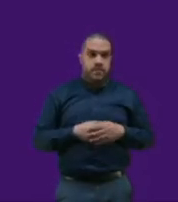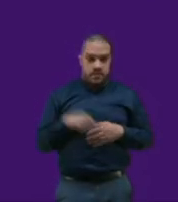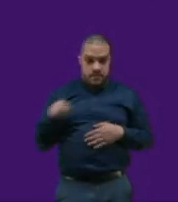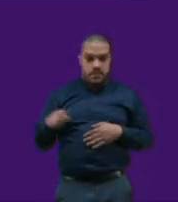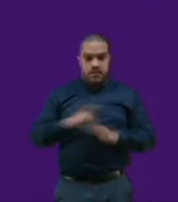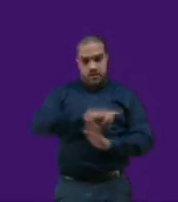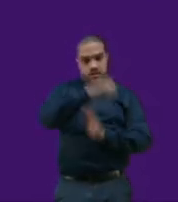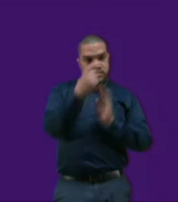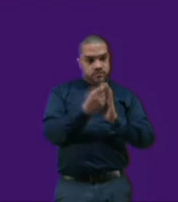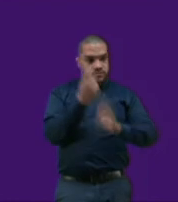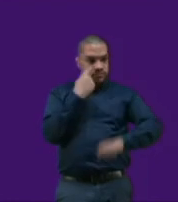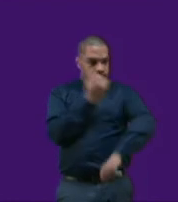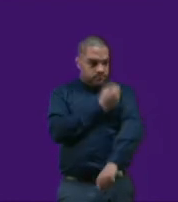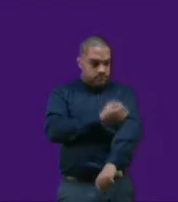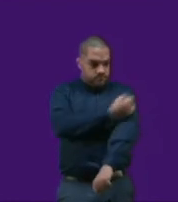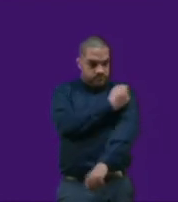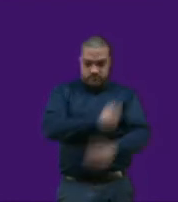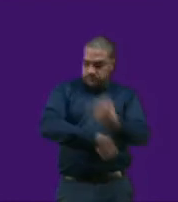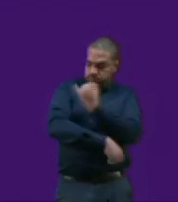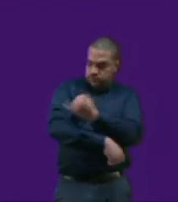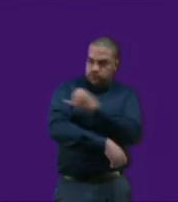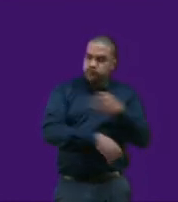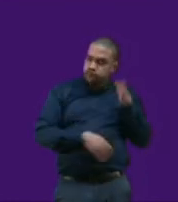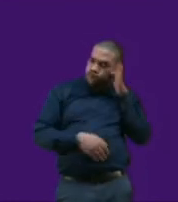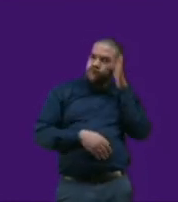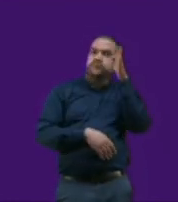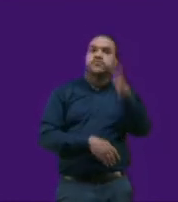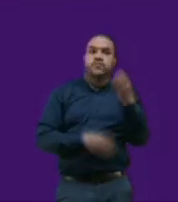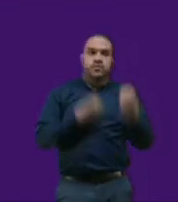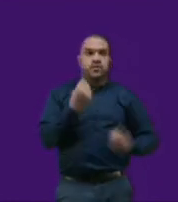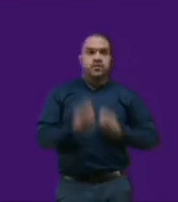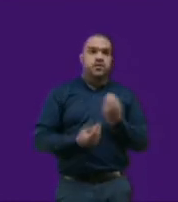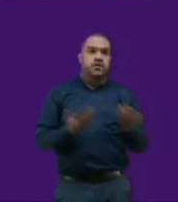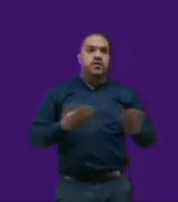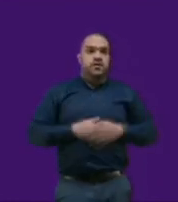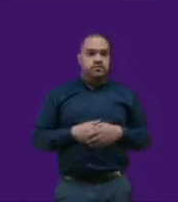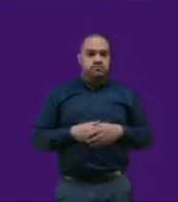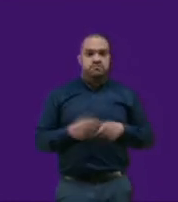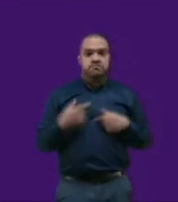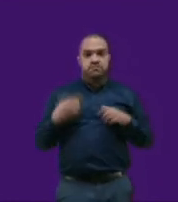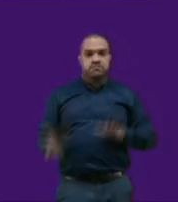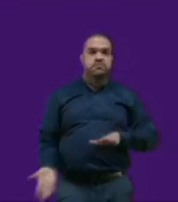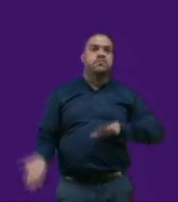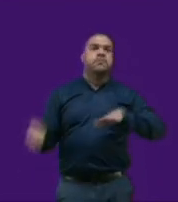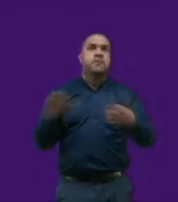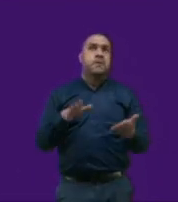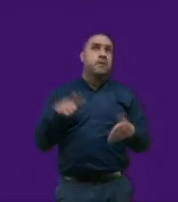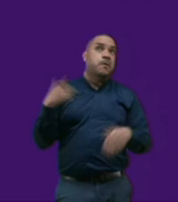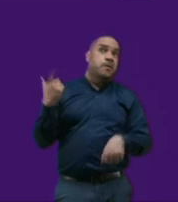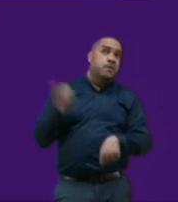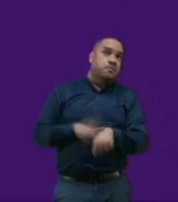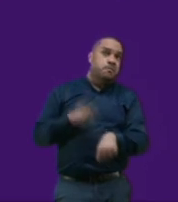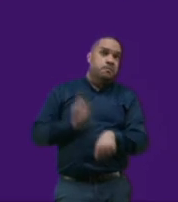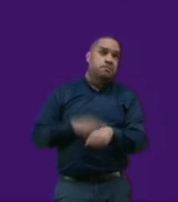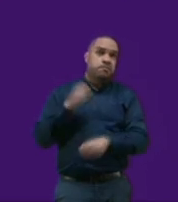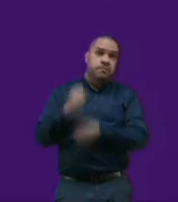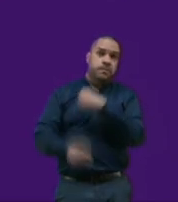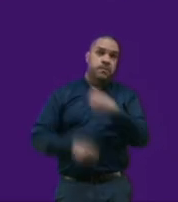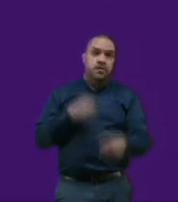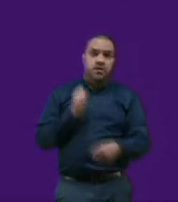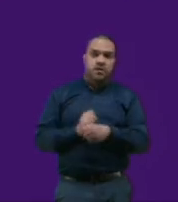mi visión es al infinito. Seguramente voy a morir en, no sé, 90 años, pero va a seguir esto.